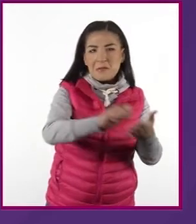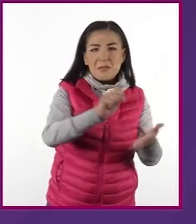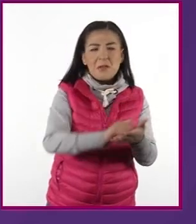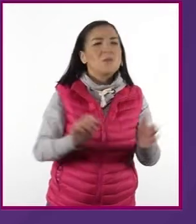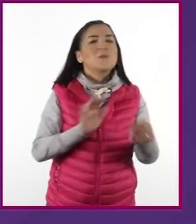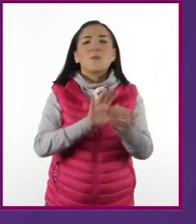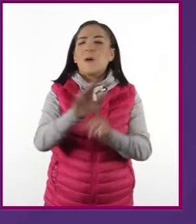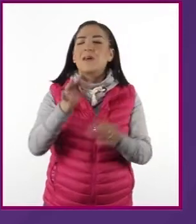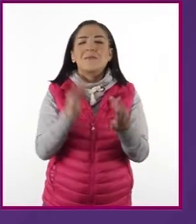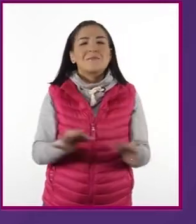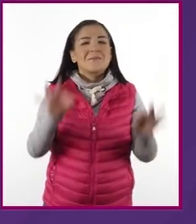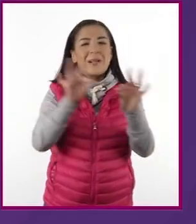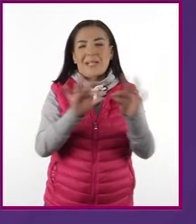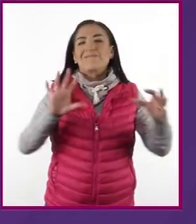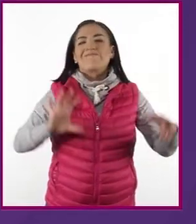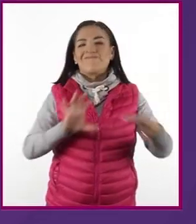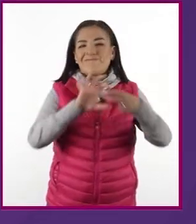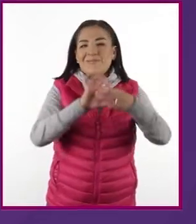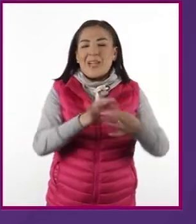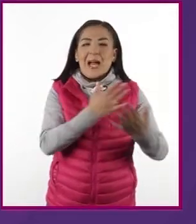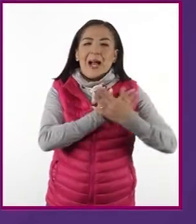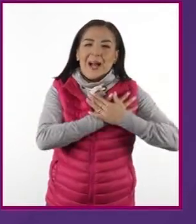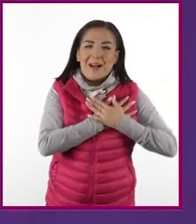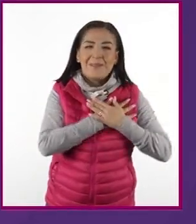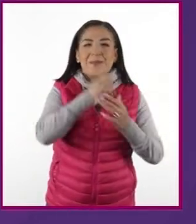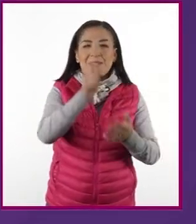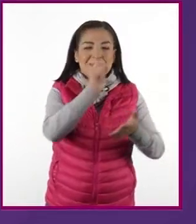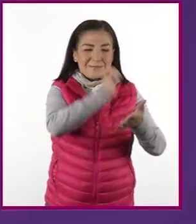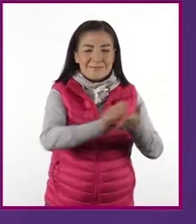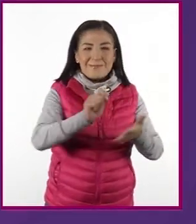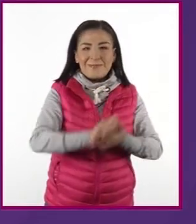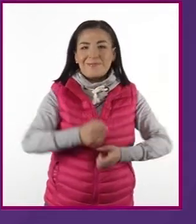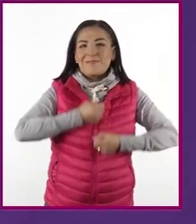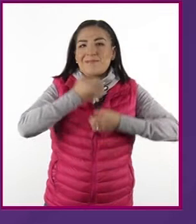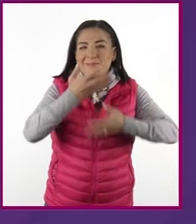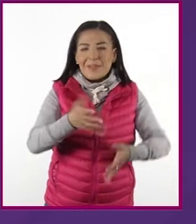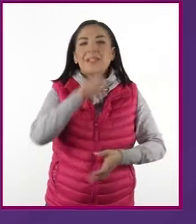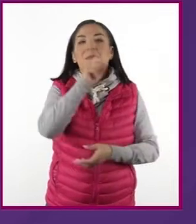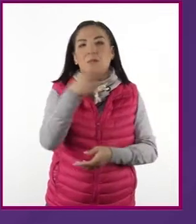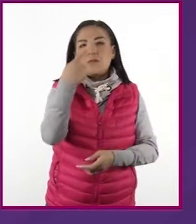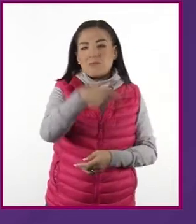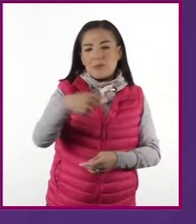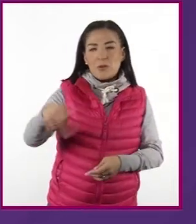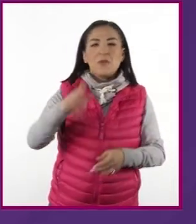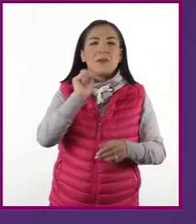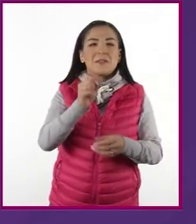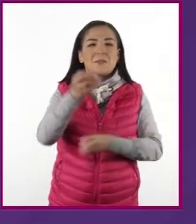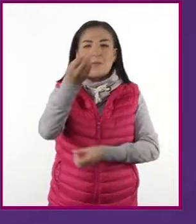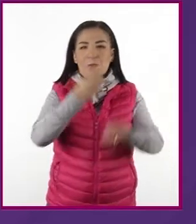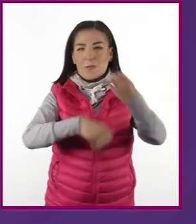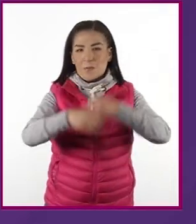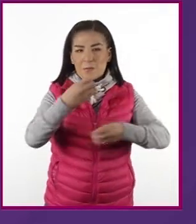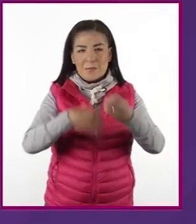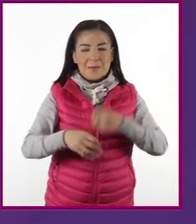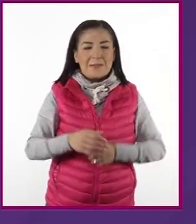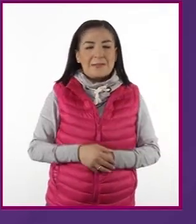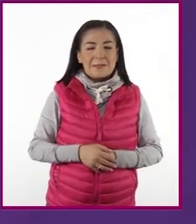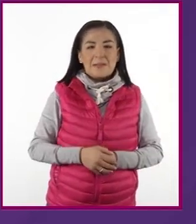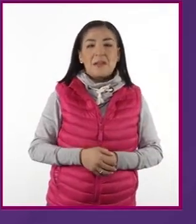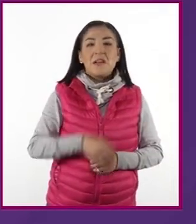la relevante calidad de su obra. Cada uno representa una mirada y una